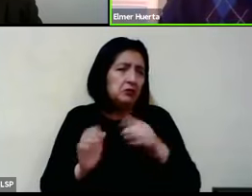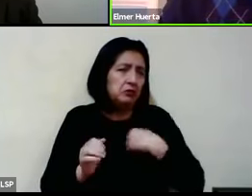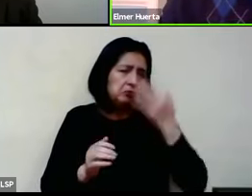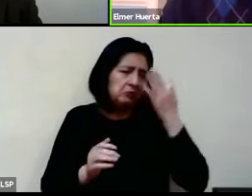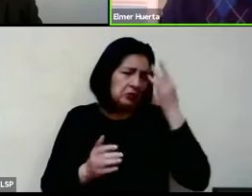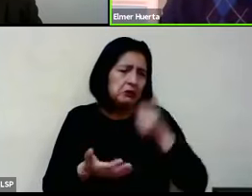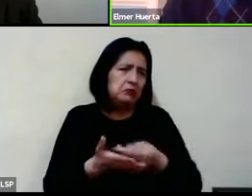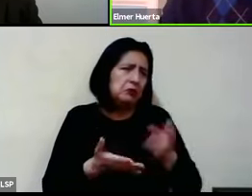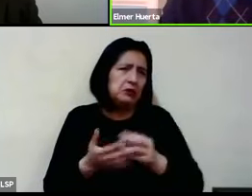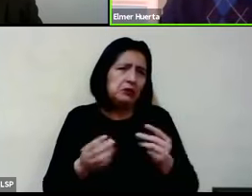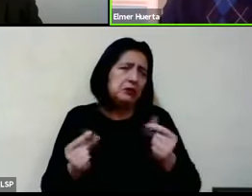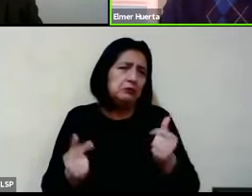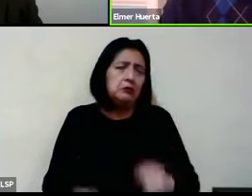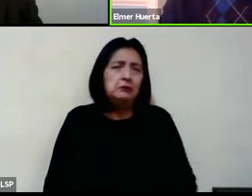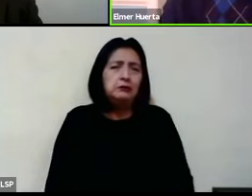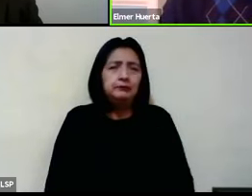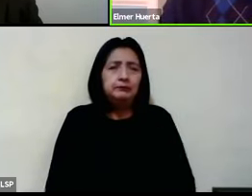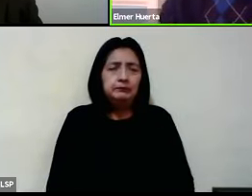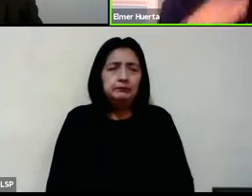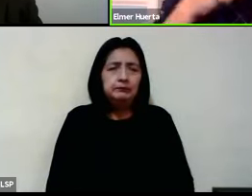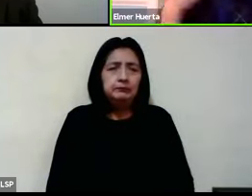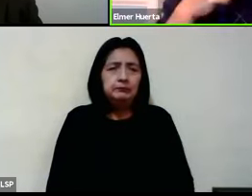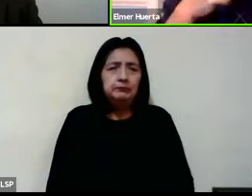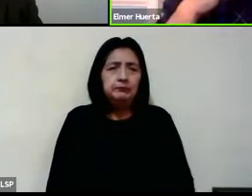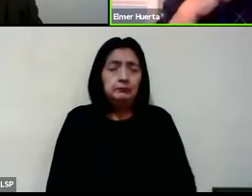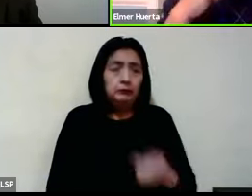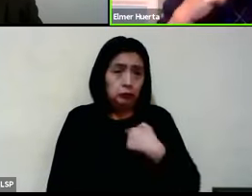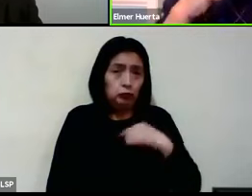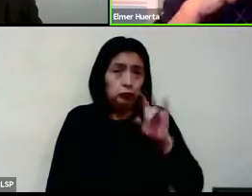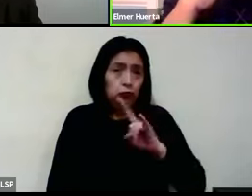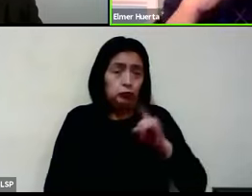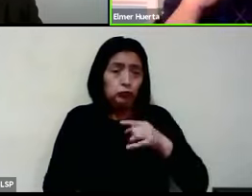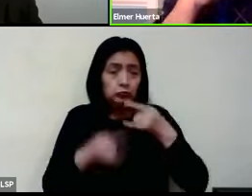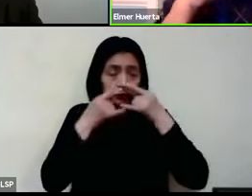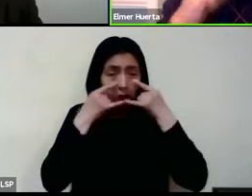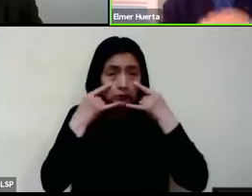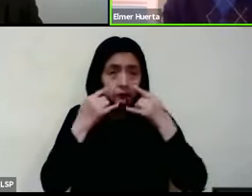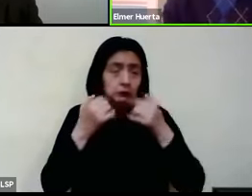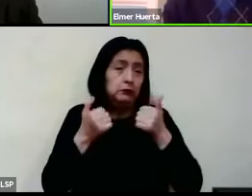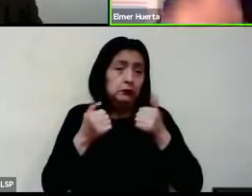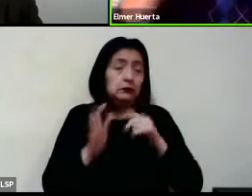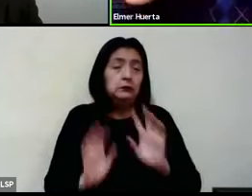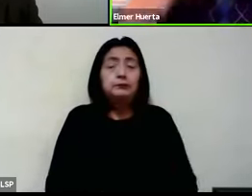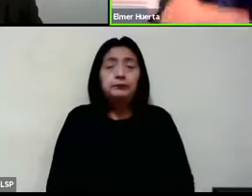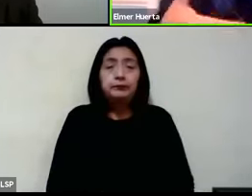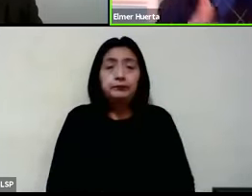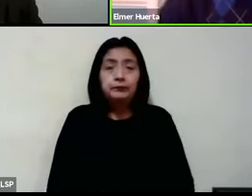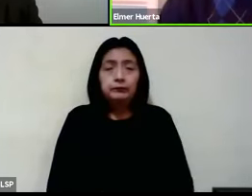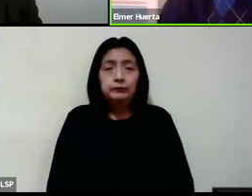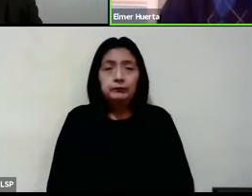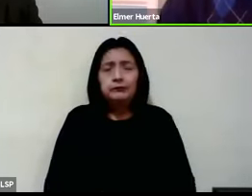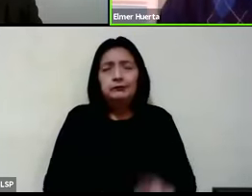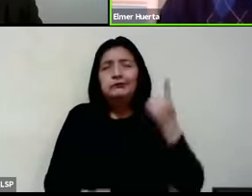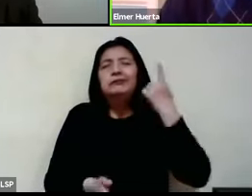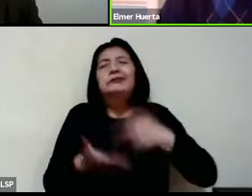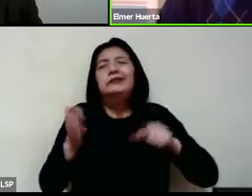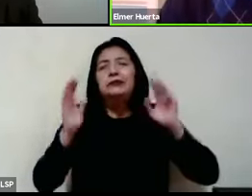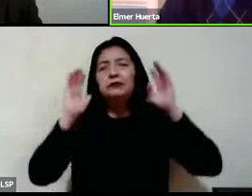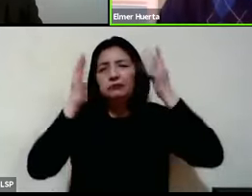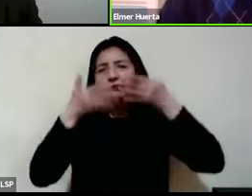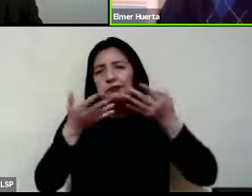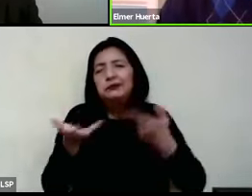comprar rápido. Y yo uso mi mascarilla bien puesta, la regular. ¿Para qué voy a usar la